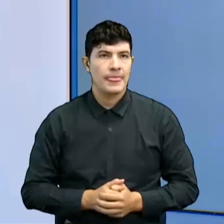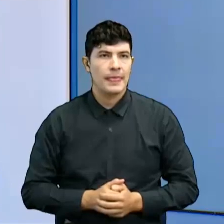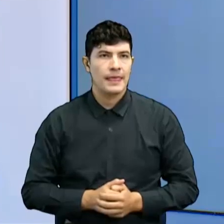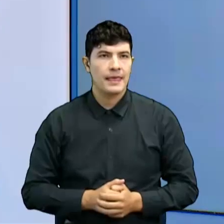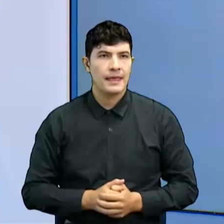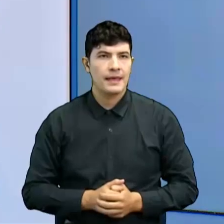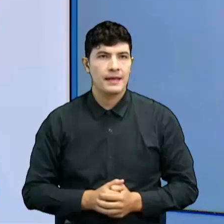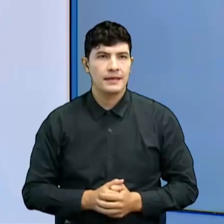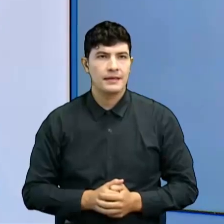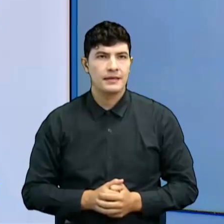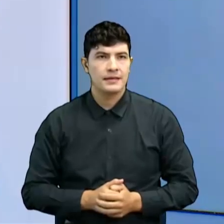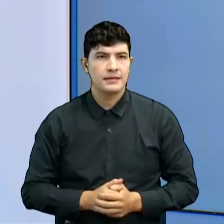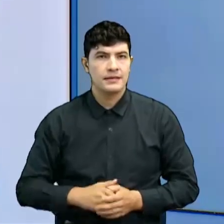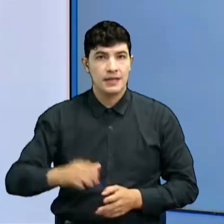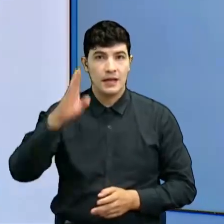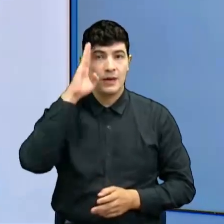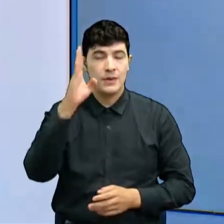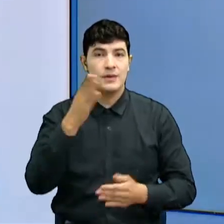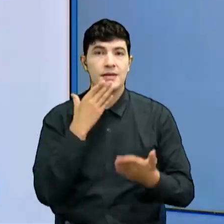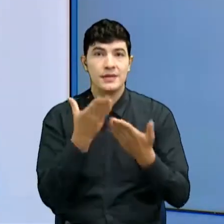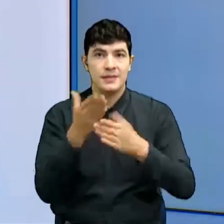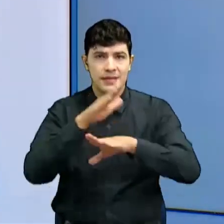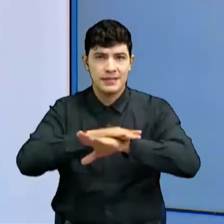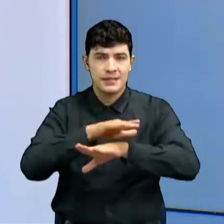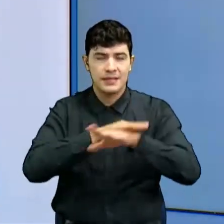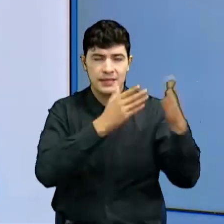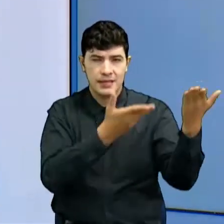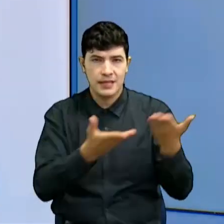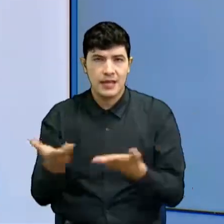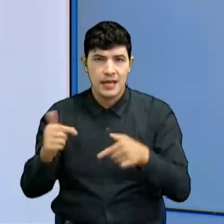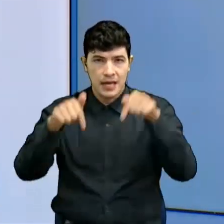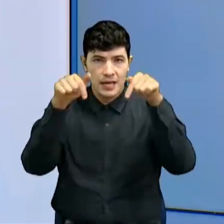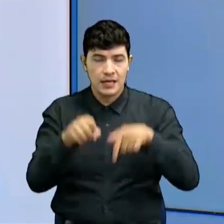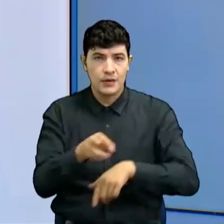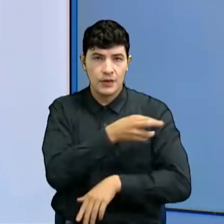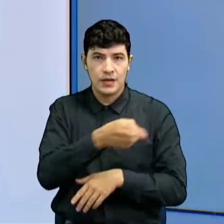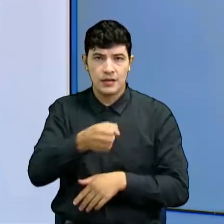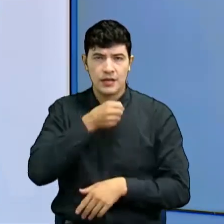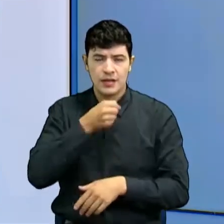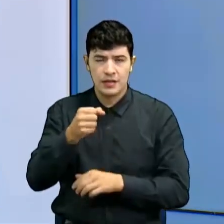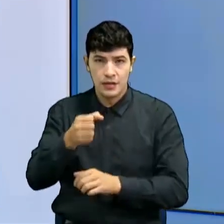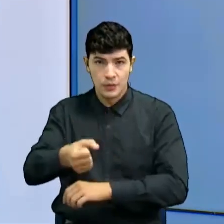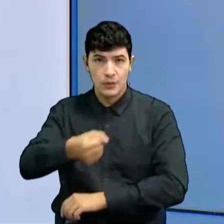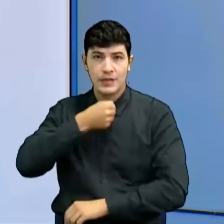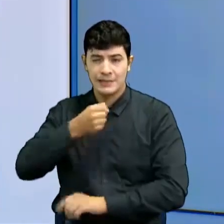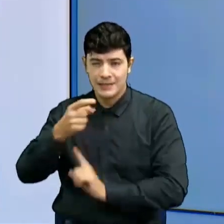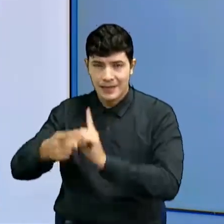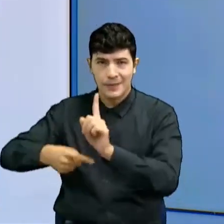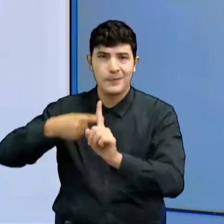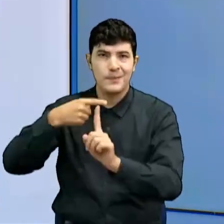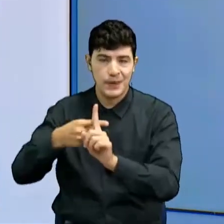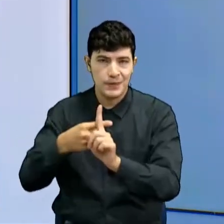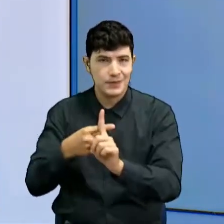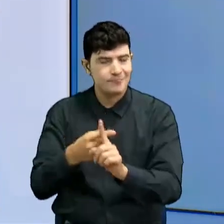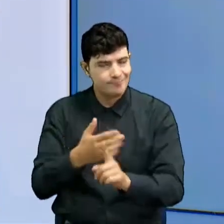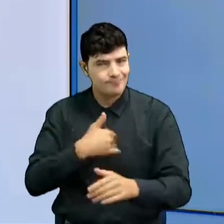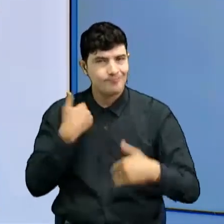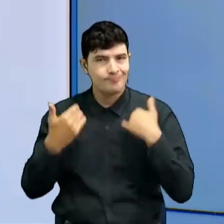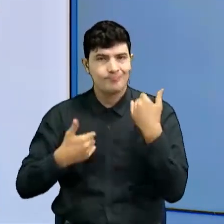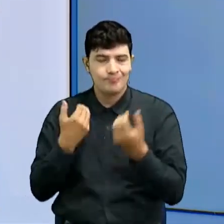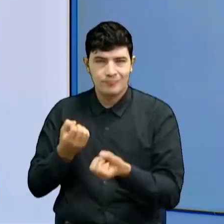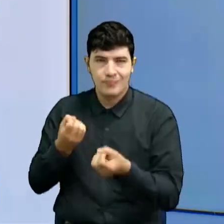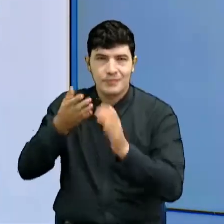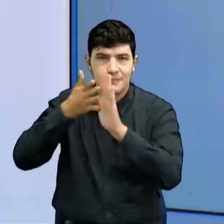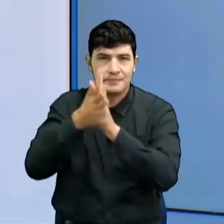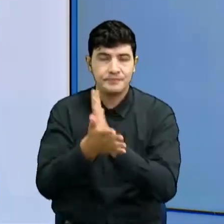Hola, muy buenas tardes y bienvenidos a Oriente Noticias. Iniciamos con noticias positivas, con noticias que nos dan agrado contarles. Y es que